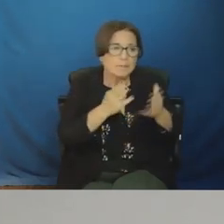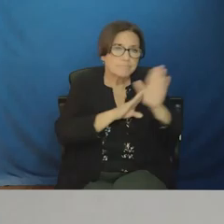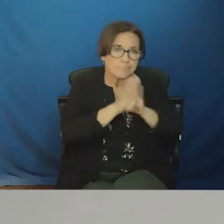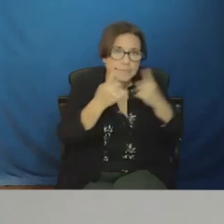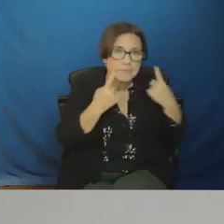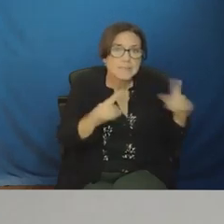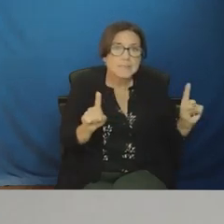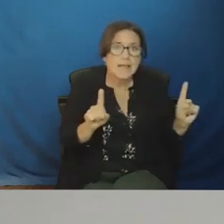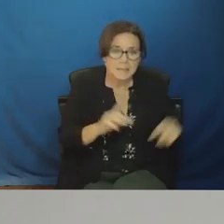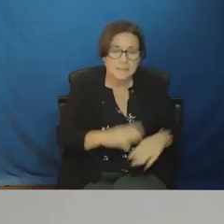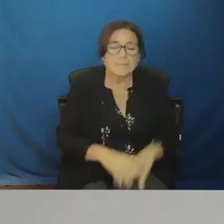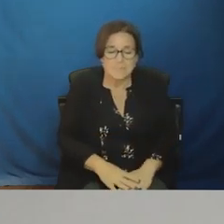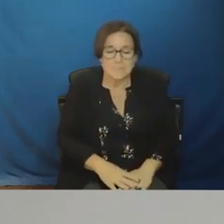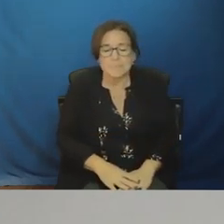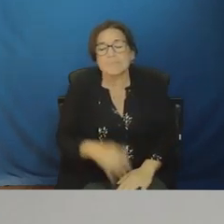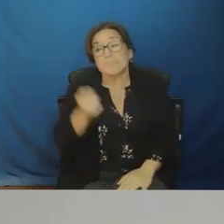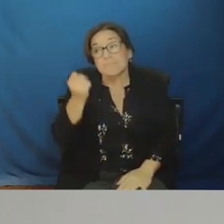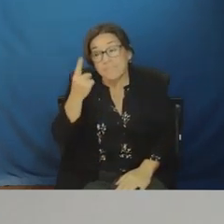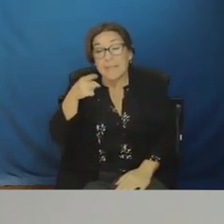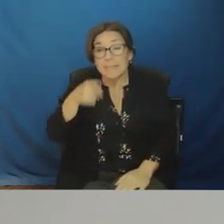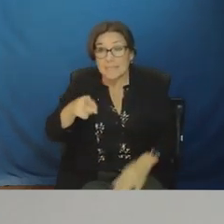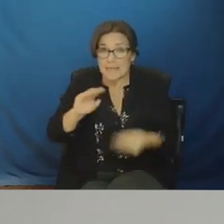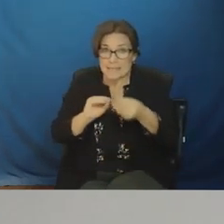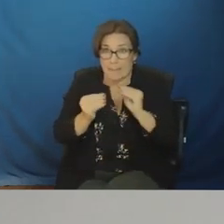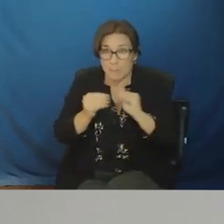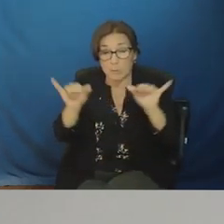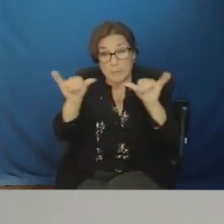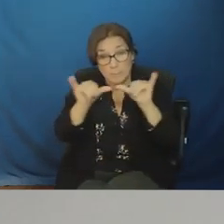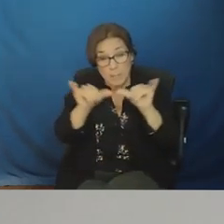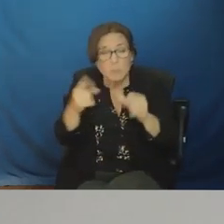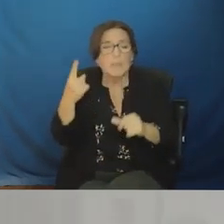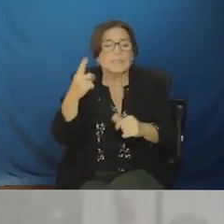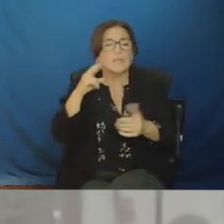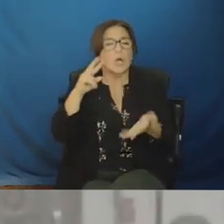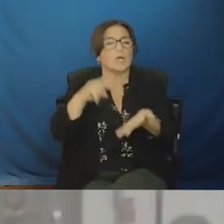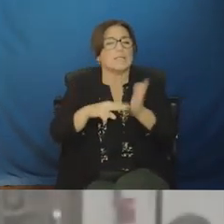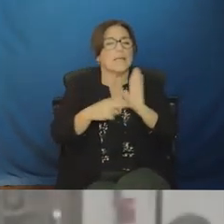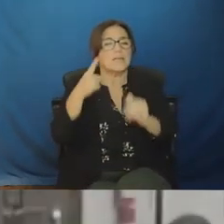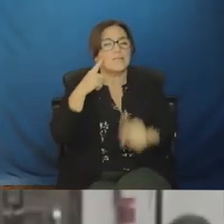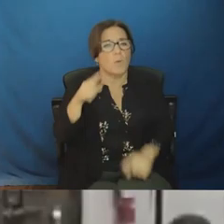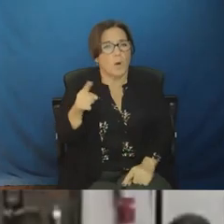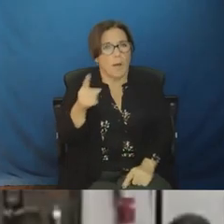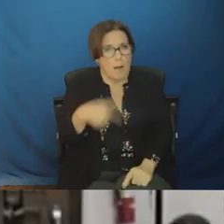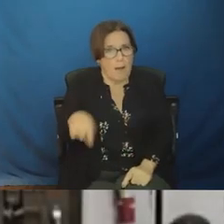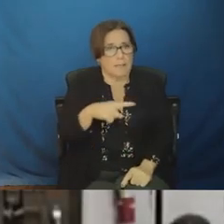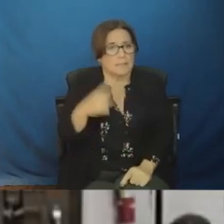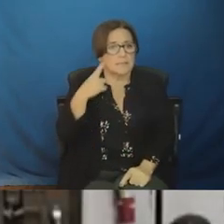estas medidas son internas no no son para ser públicas